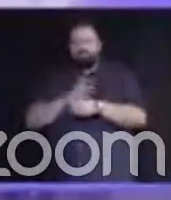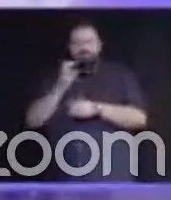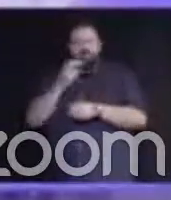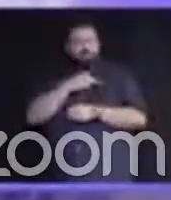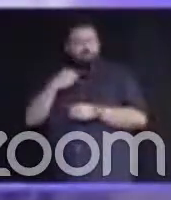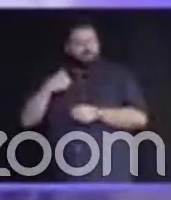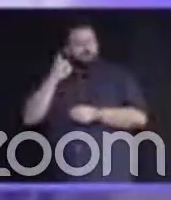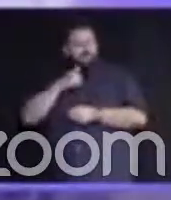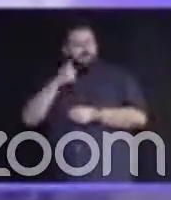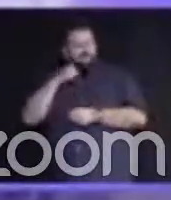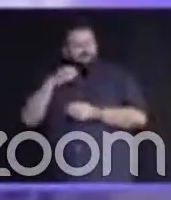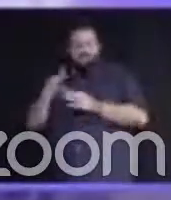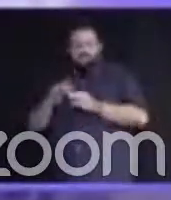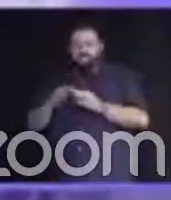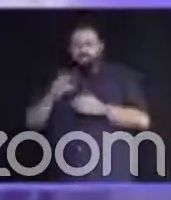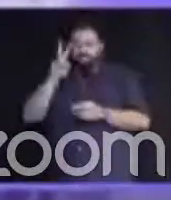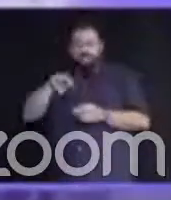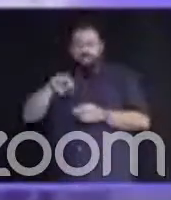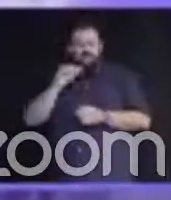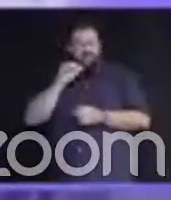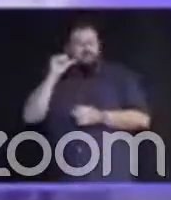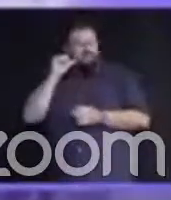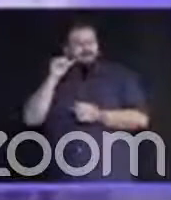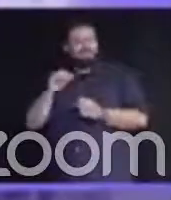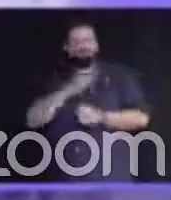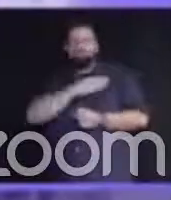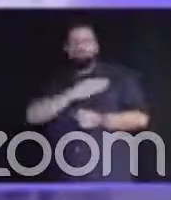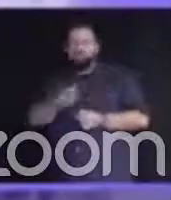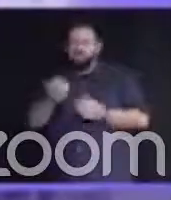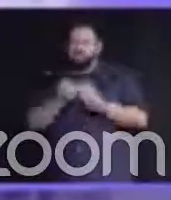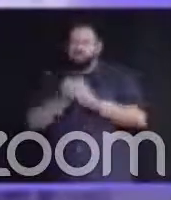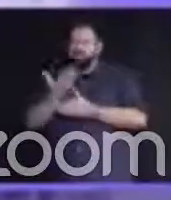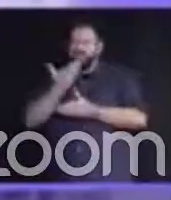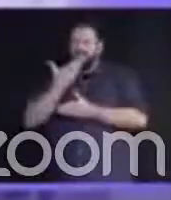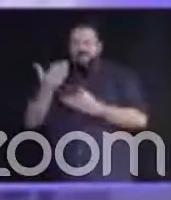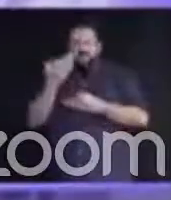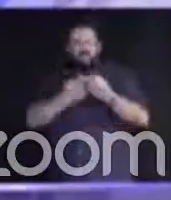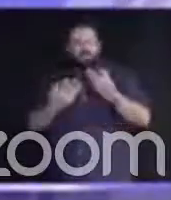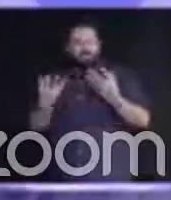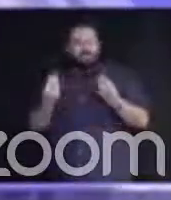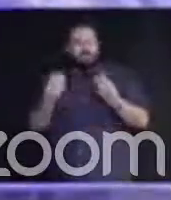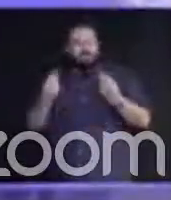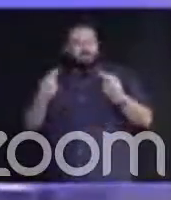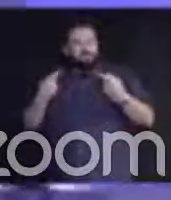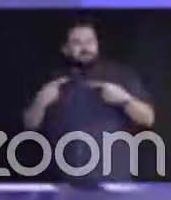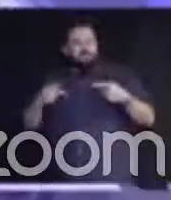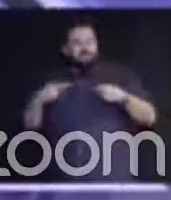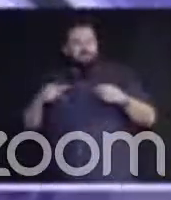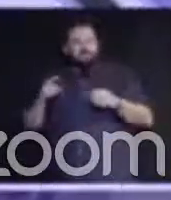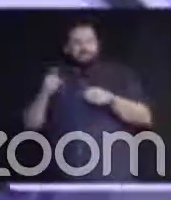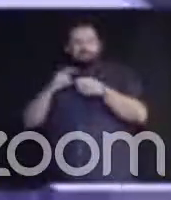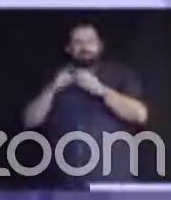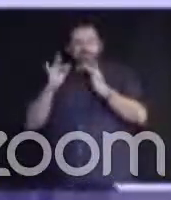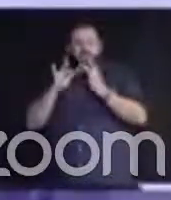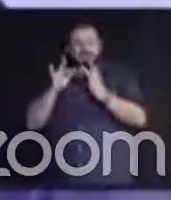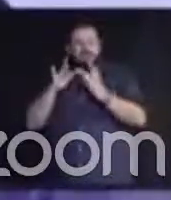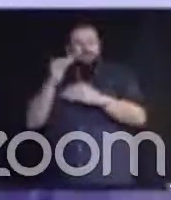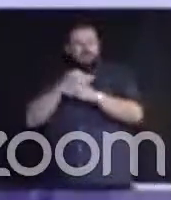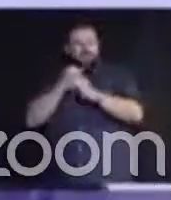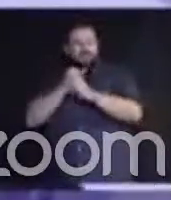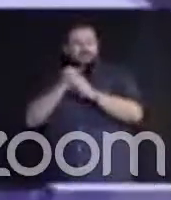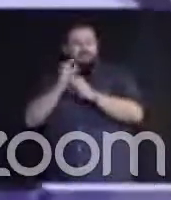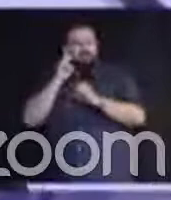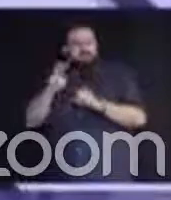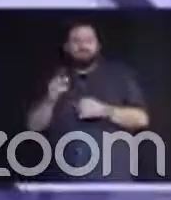constantemente mejorando, pero el día de ayer fue una buena muestra de que está funcionando por la cantidad de gente que se conectó. Así es que bienvenidos. Bueno, más bien